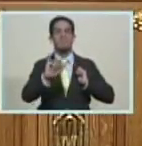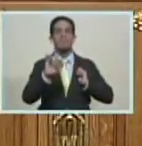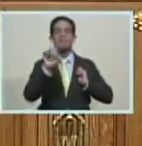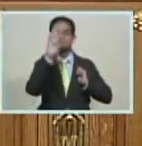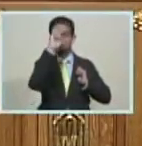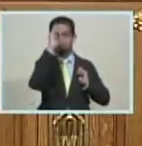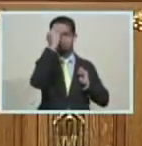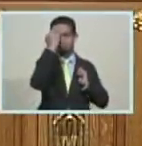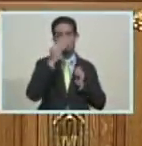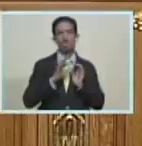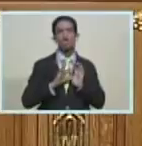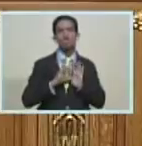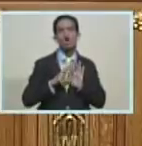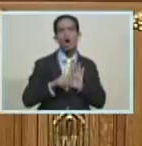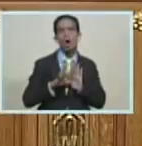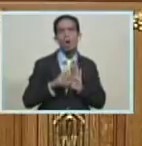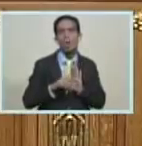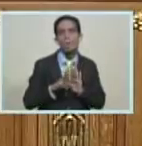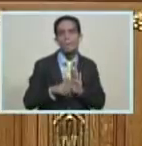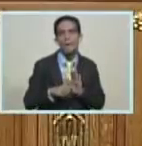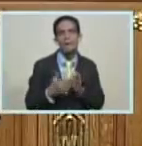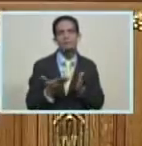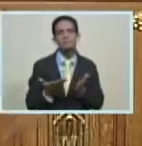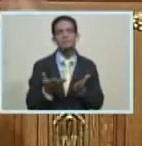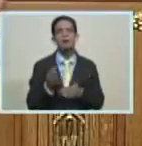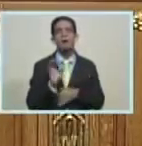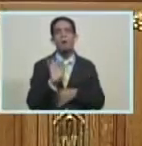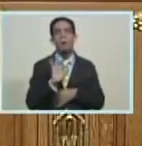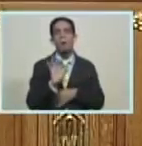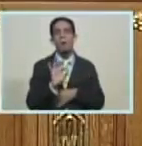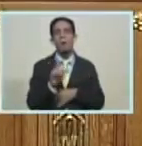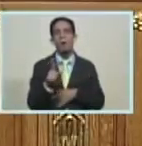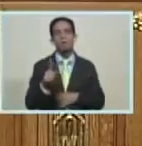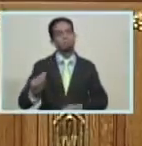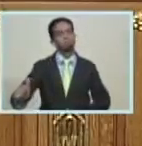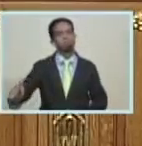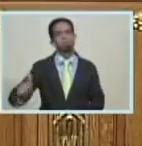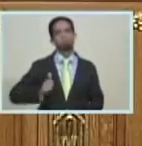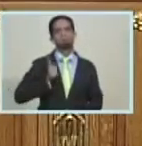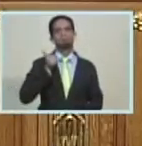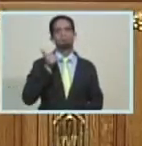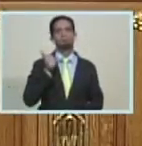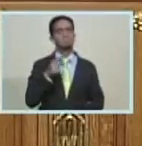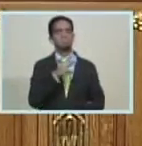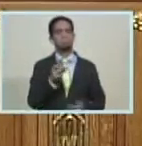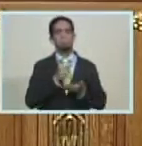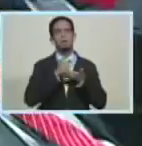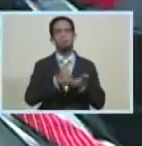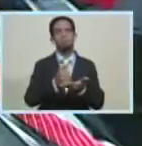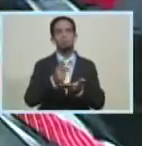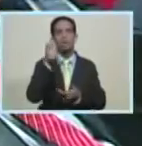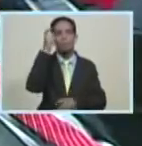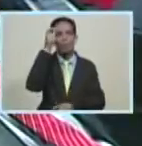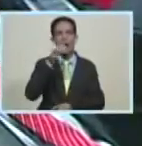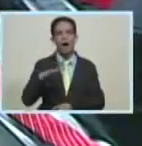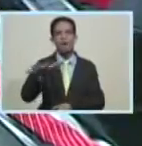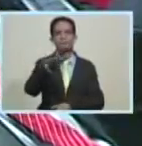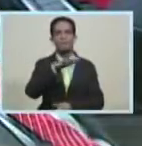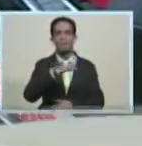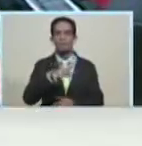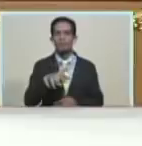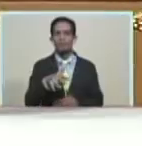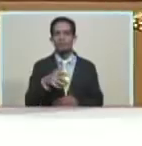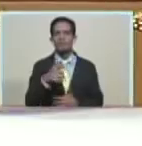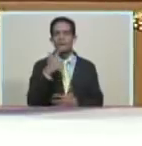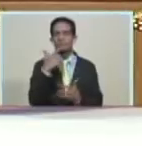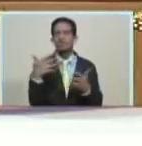o termina con su burocracia haciendo lo que le da la gana y no resolviendo los problemas del pueblo. Es lo que he llamado yo